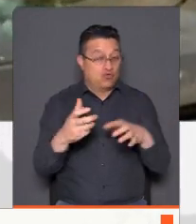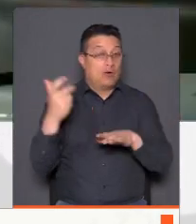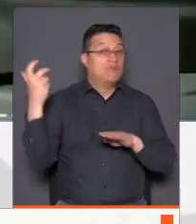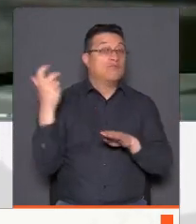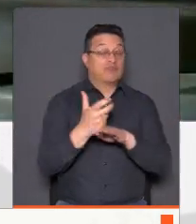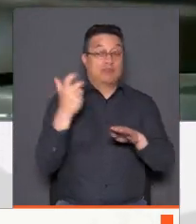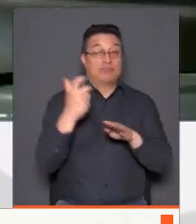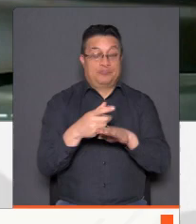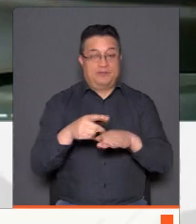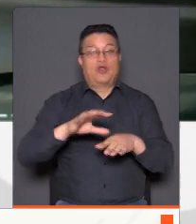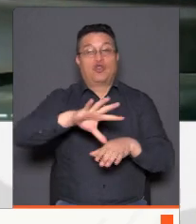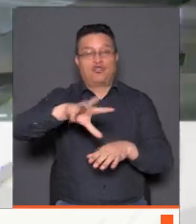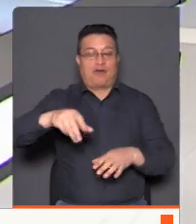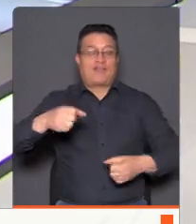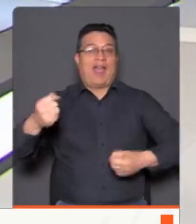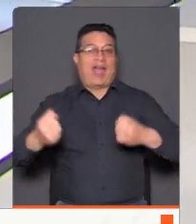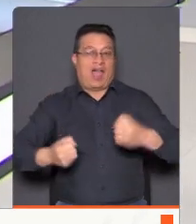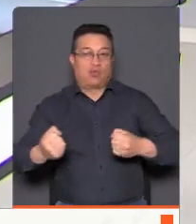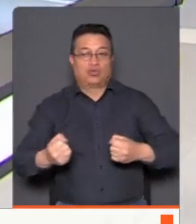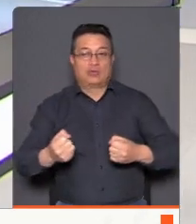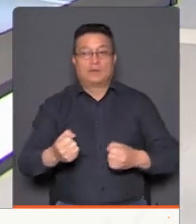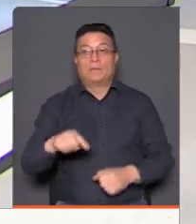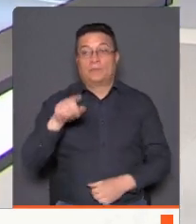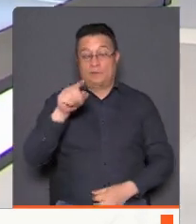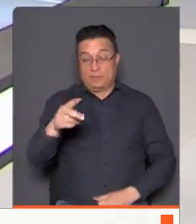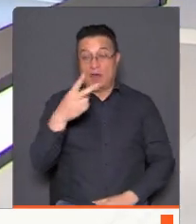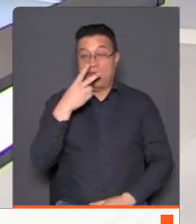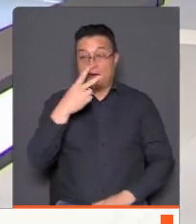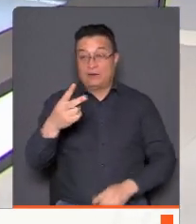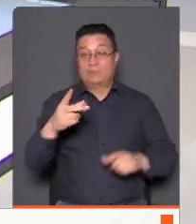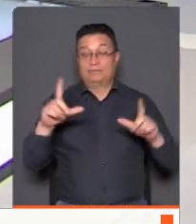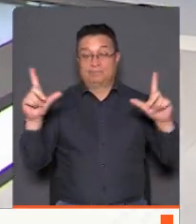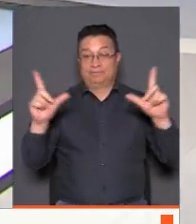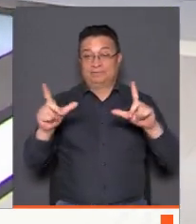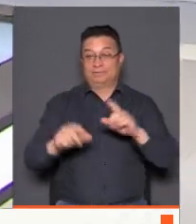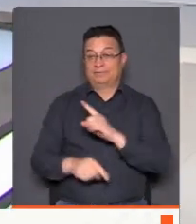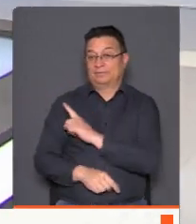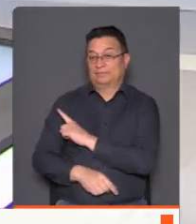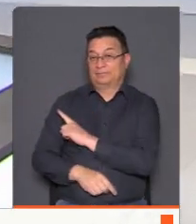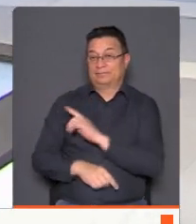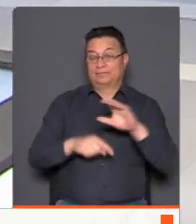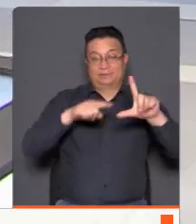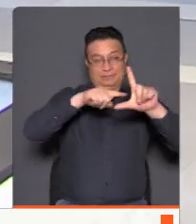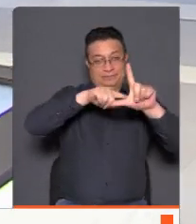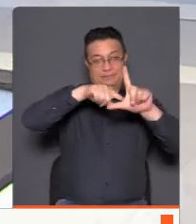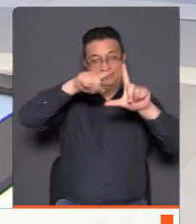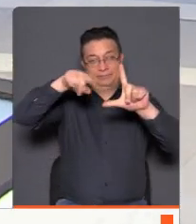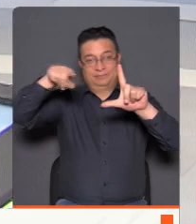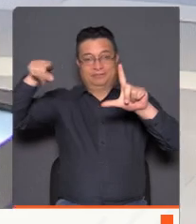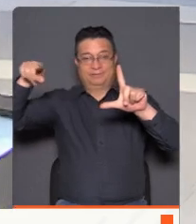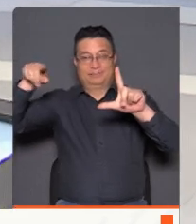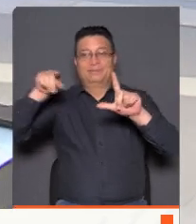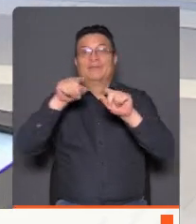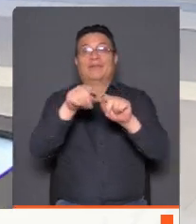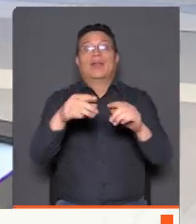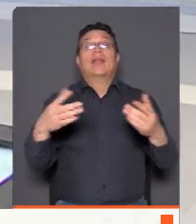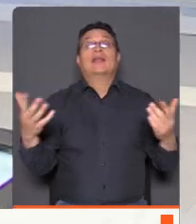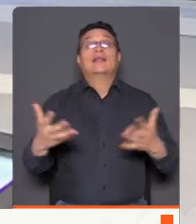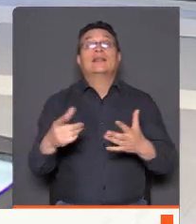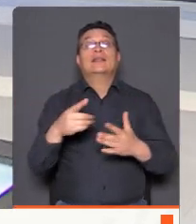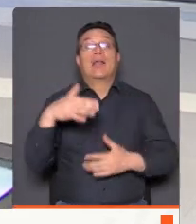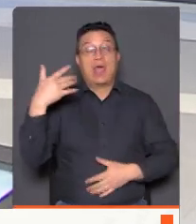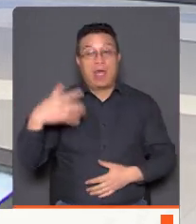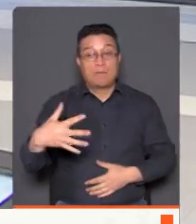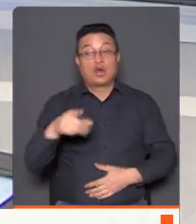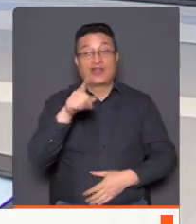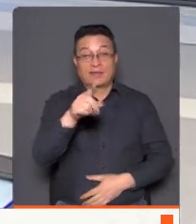relacionados con el robo de vehículos. Va a aparecer ahora, general, esta curva me parece que lo más importante está precisamente